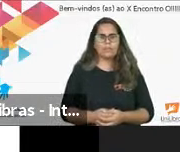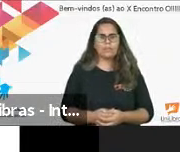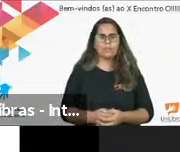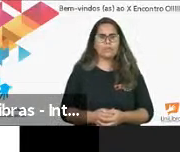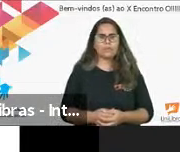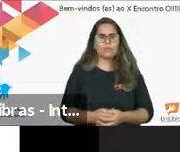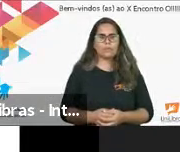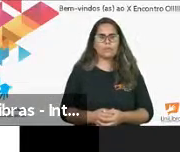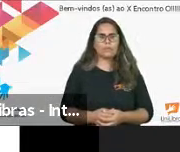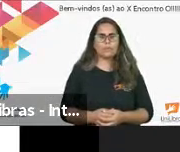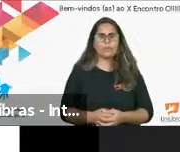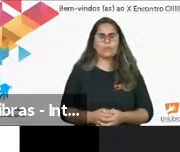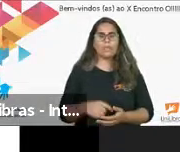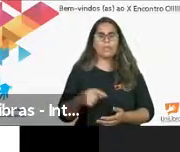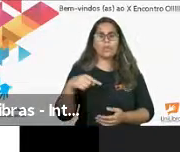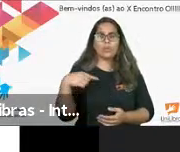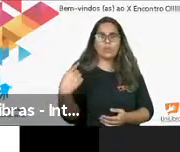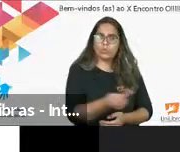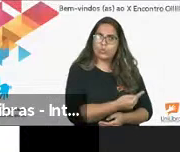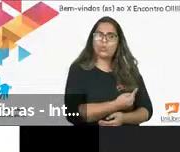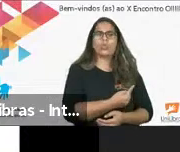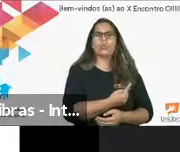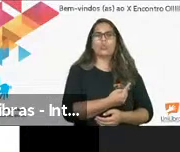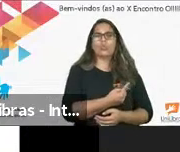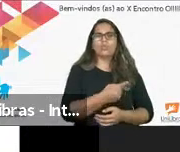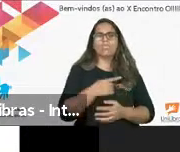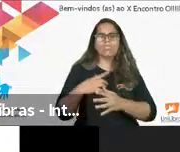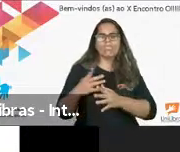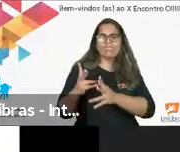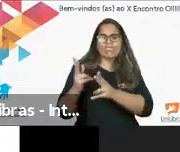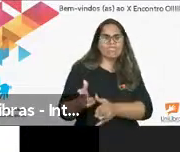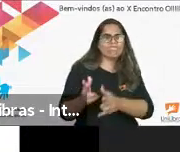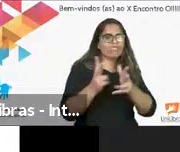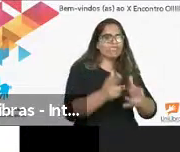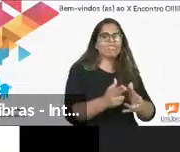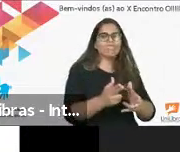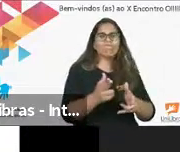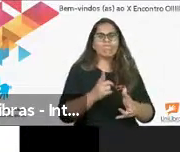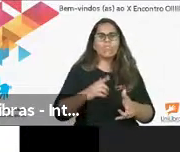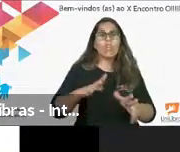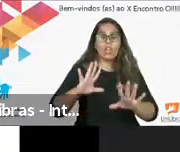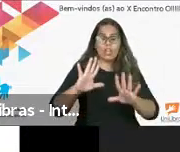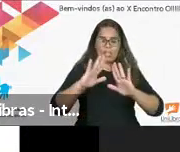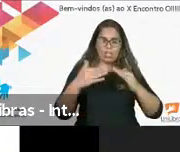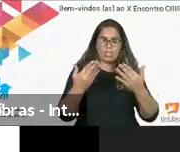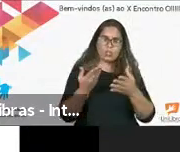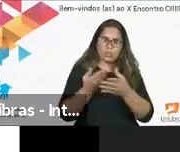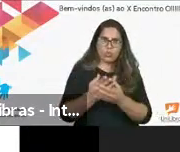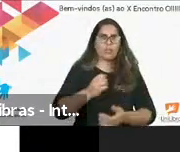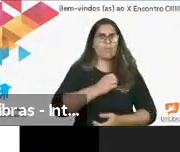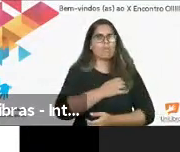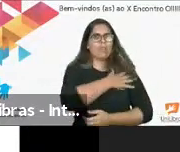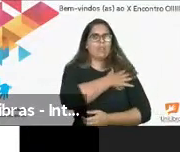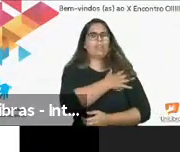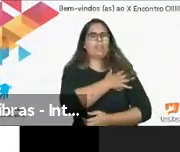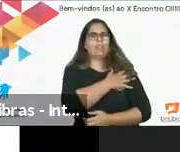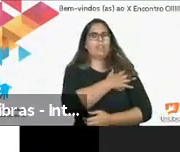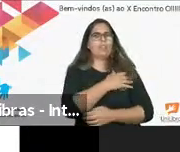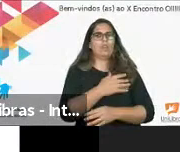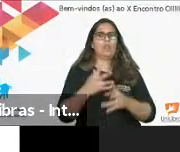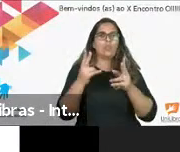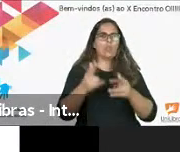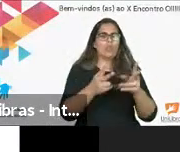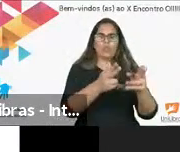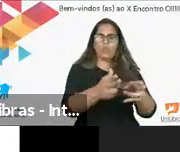Todos jovencitos, todos distintos, entran a la escuela militar. Salen todos iguales y militares.